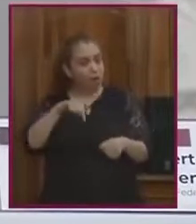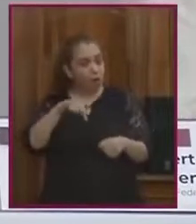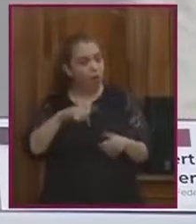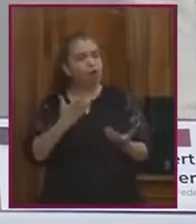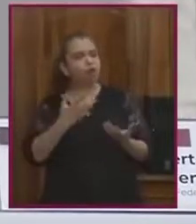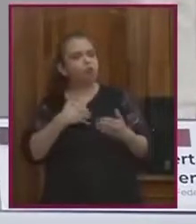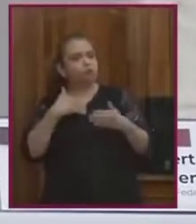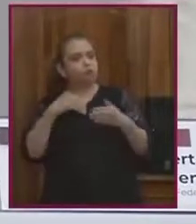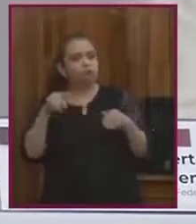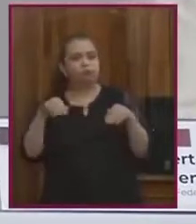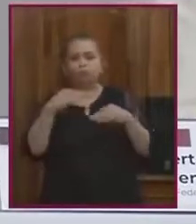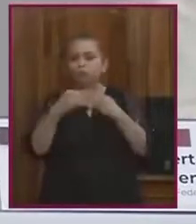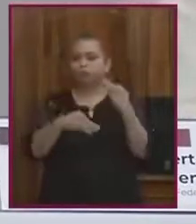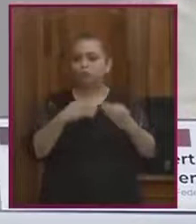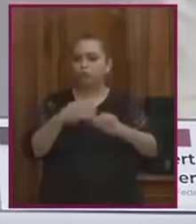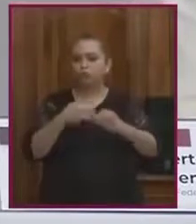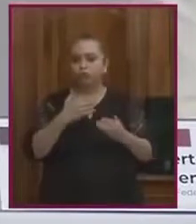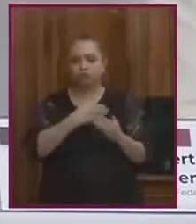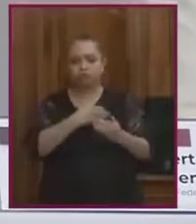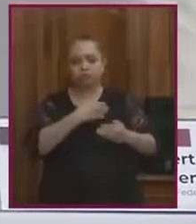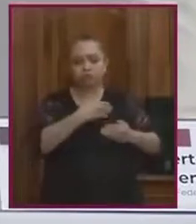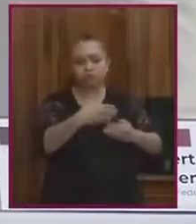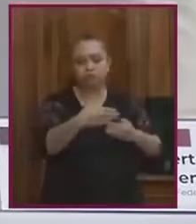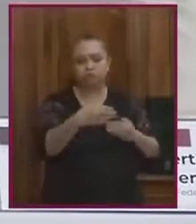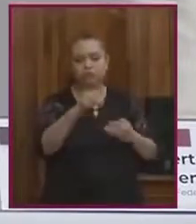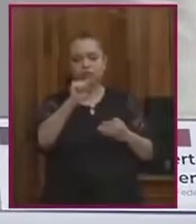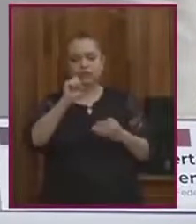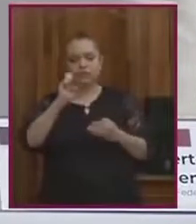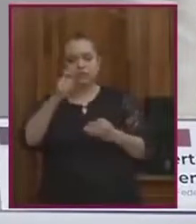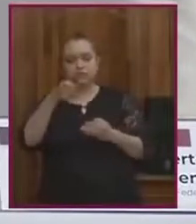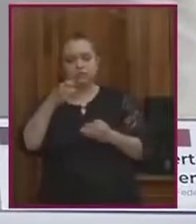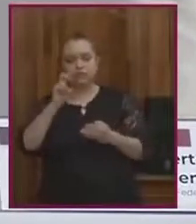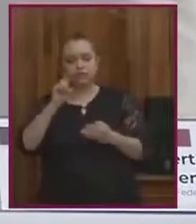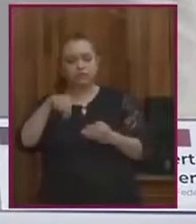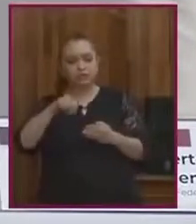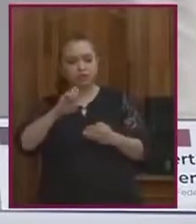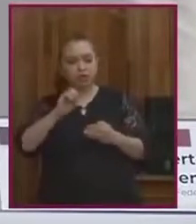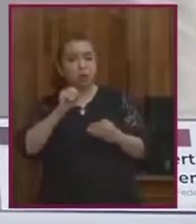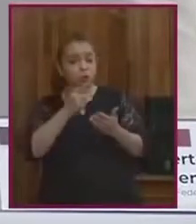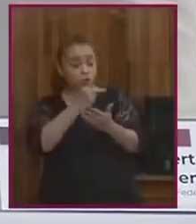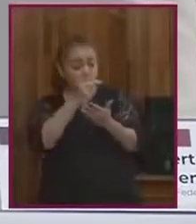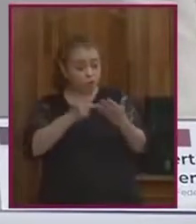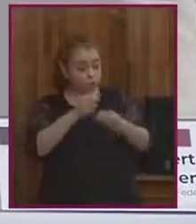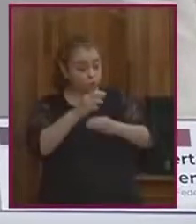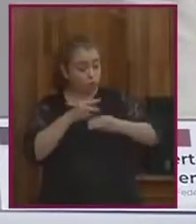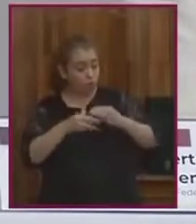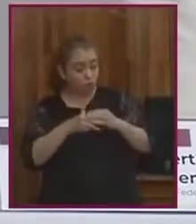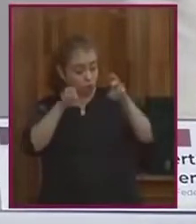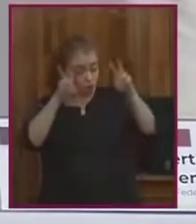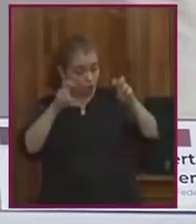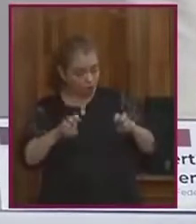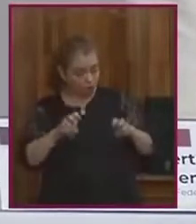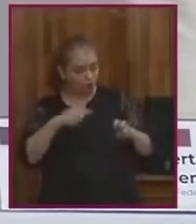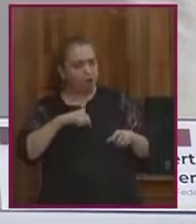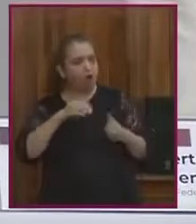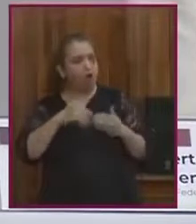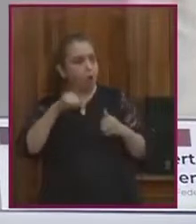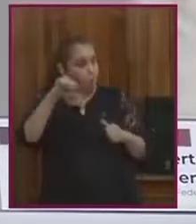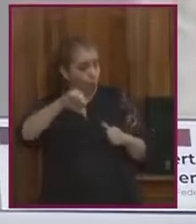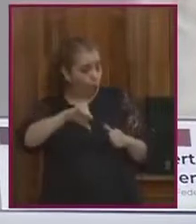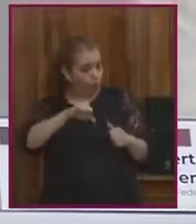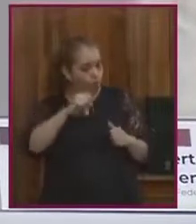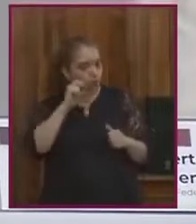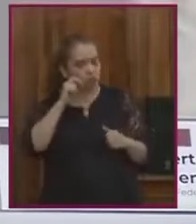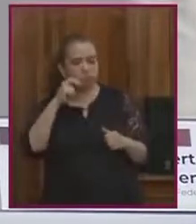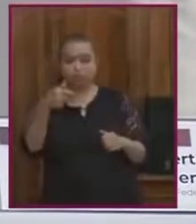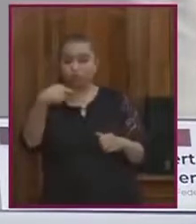primaria. Los planes y programas que hagamos hoy, nosotros no lo veremos hasta dentro de 18 años. Pero